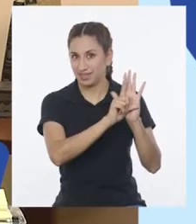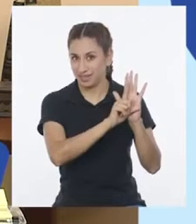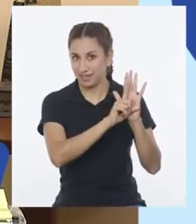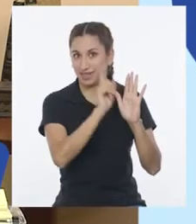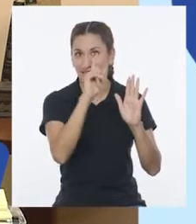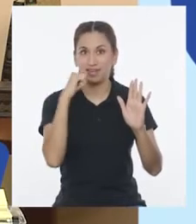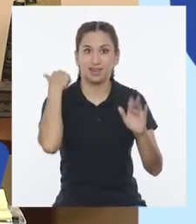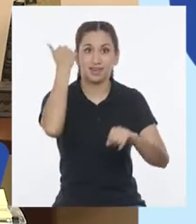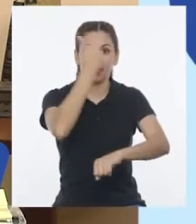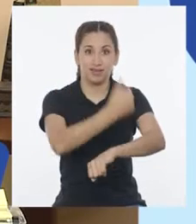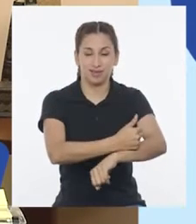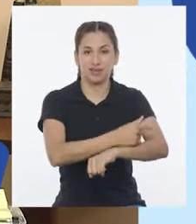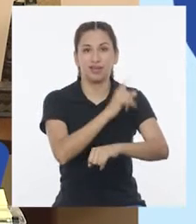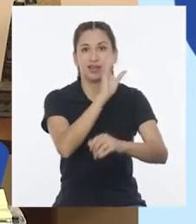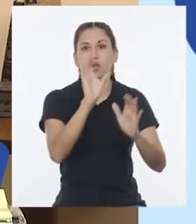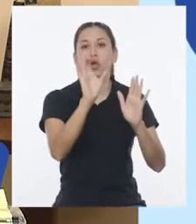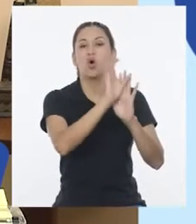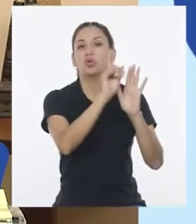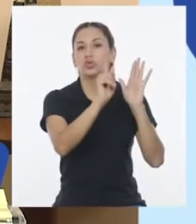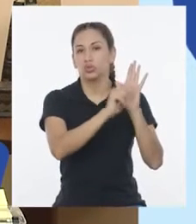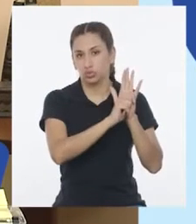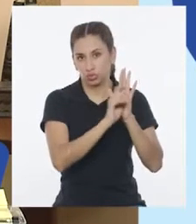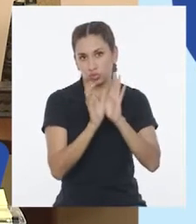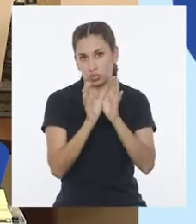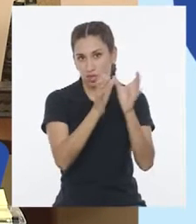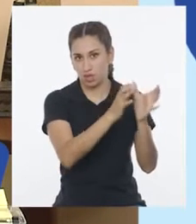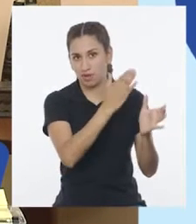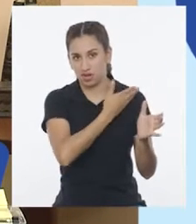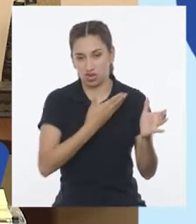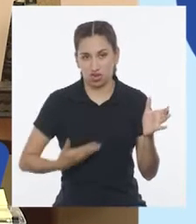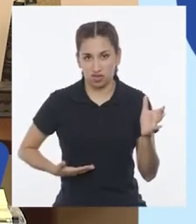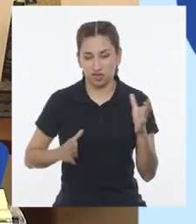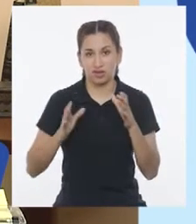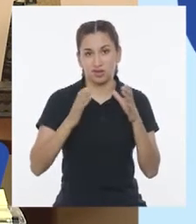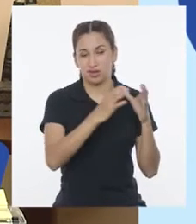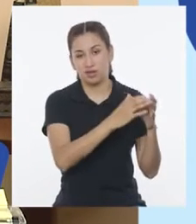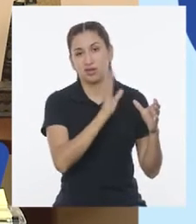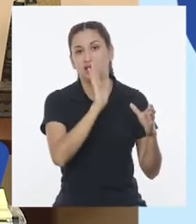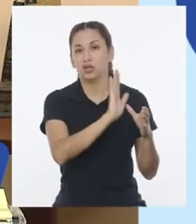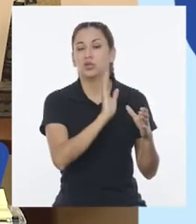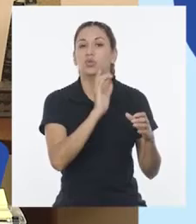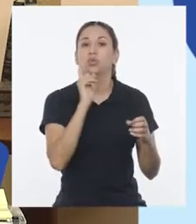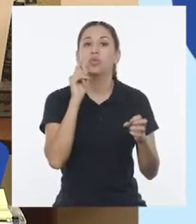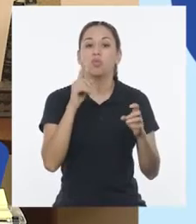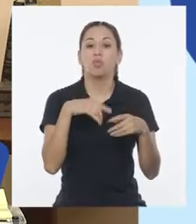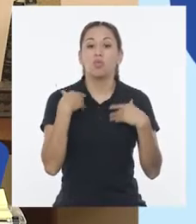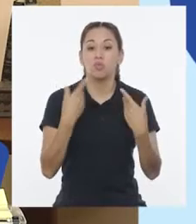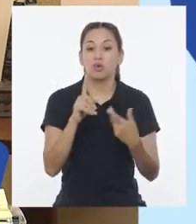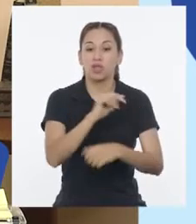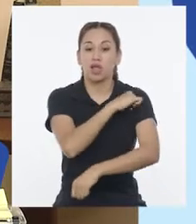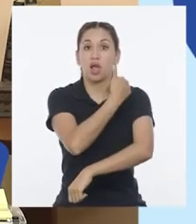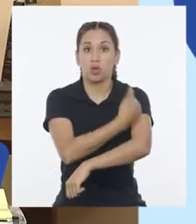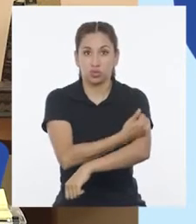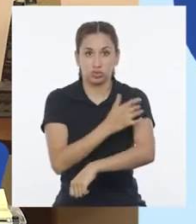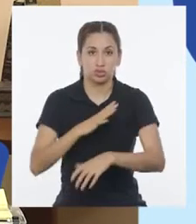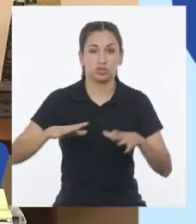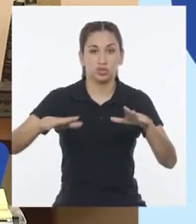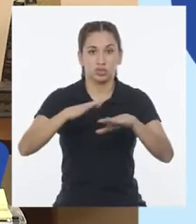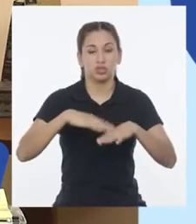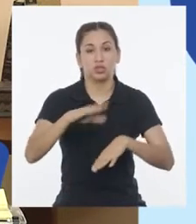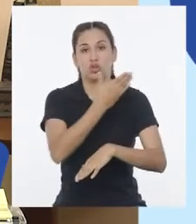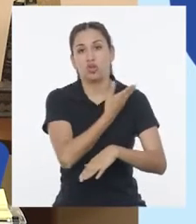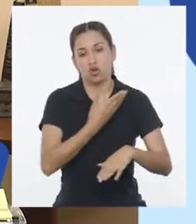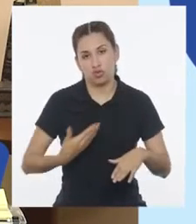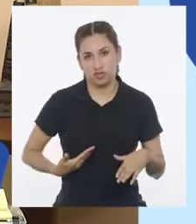que emanan de una autoridad política constituida y cuya aplicación está en manos de esta autoridad, es